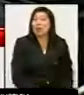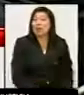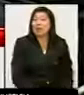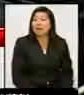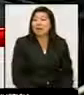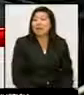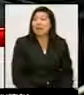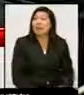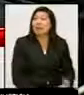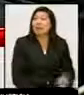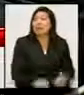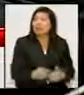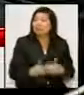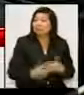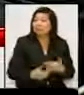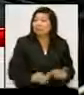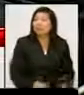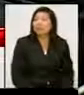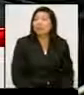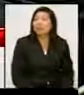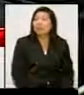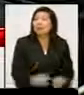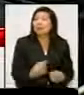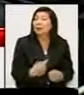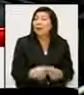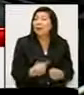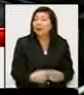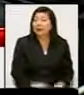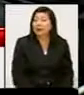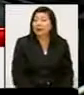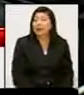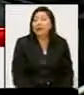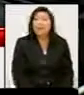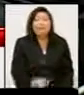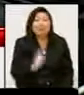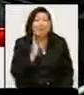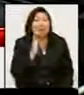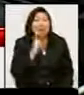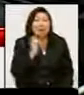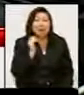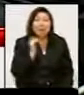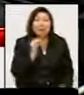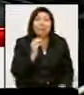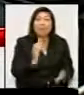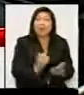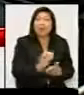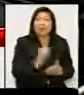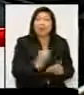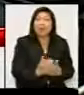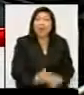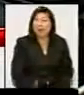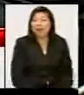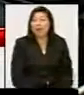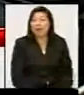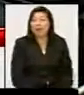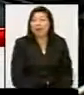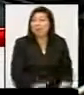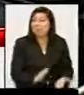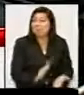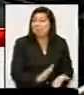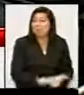en las cuales se generan una serie de engaños, estafas y problemas que generan una mala